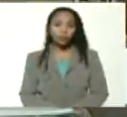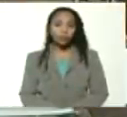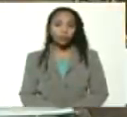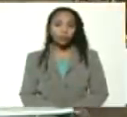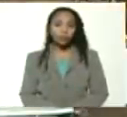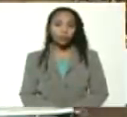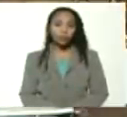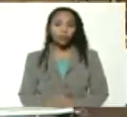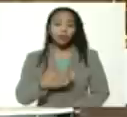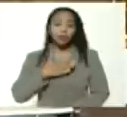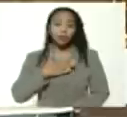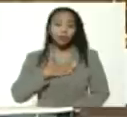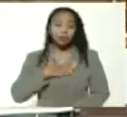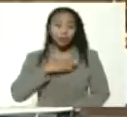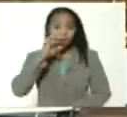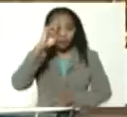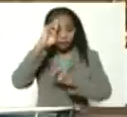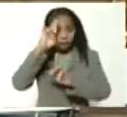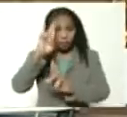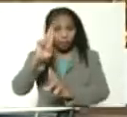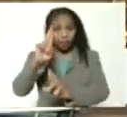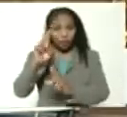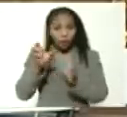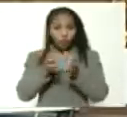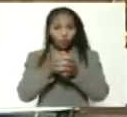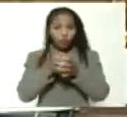Mi respeto a la Junta Directiva,